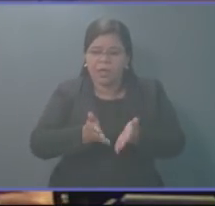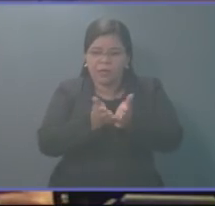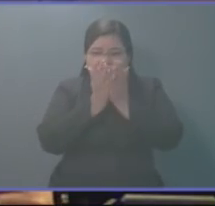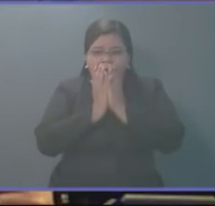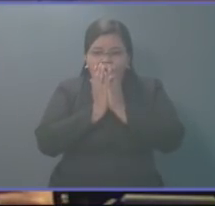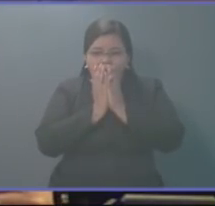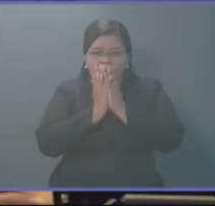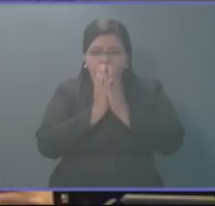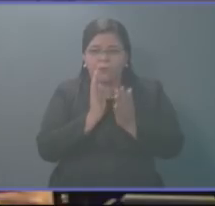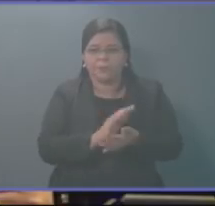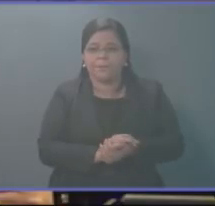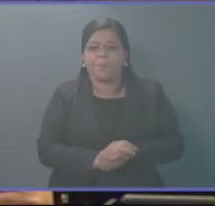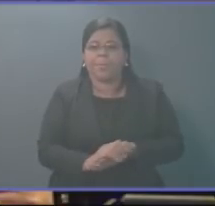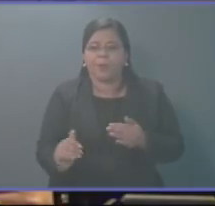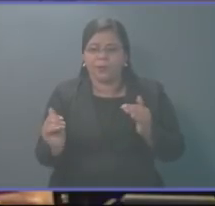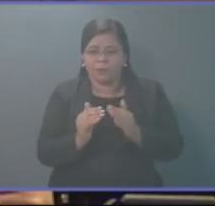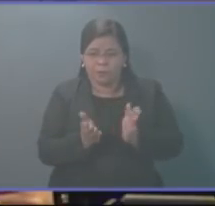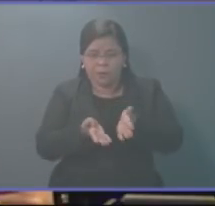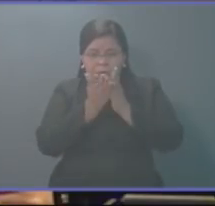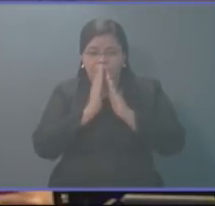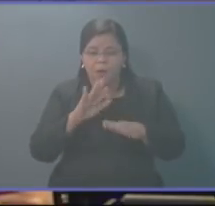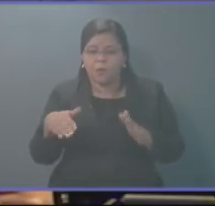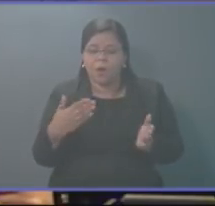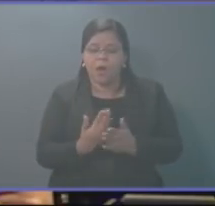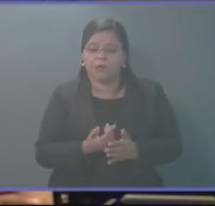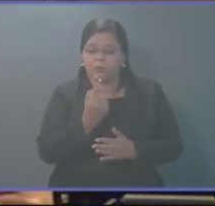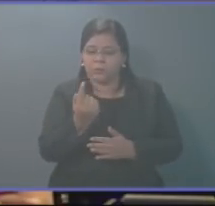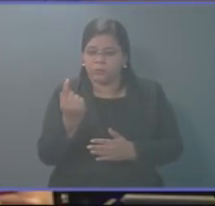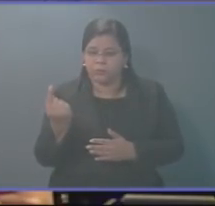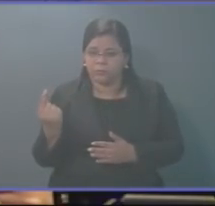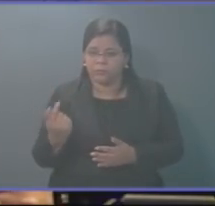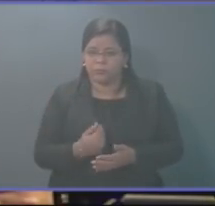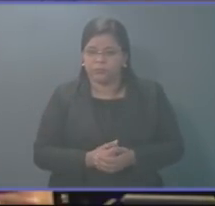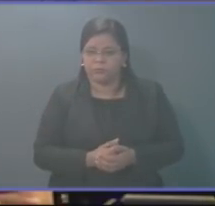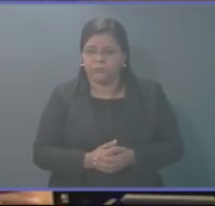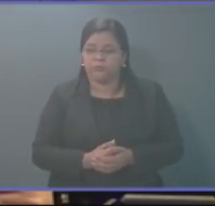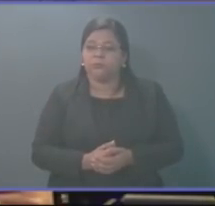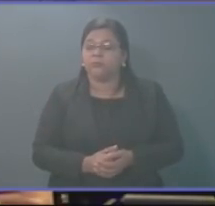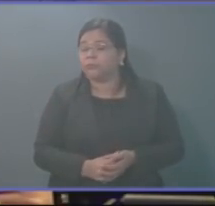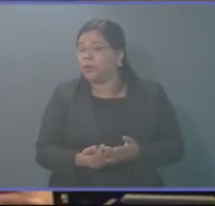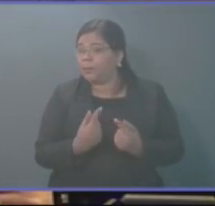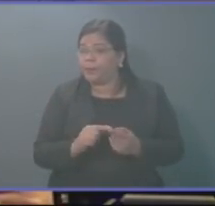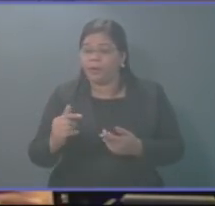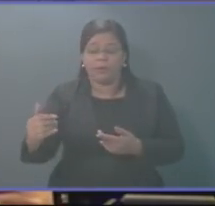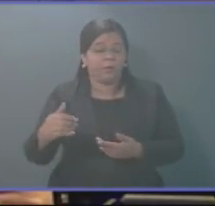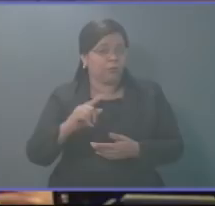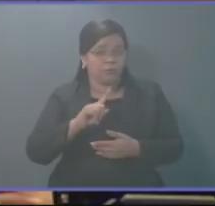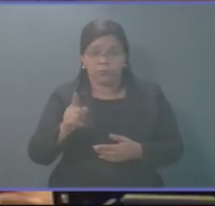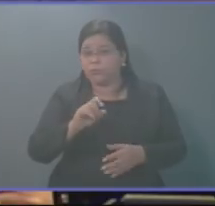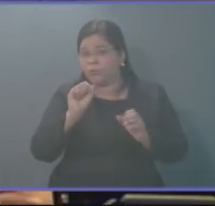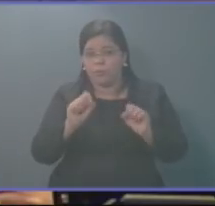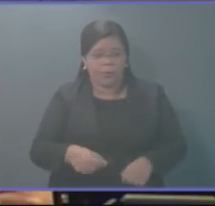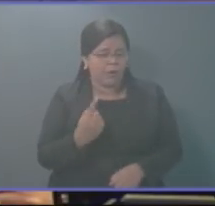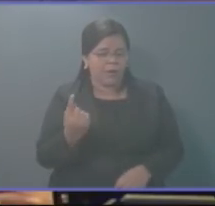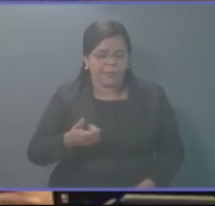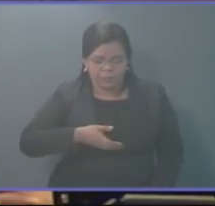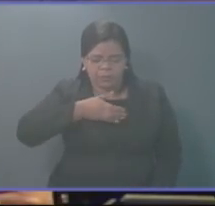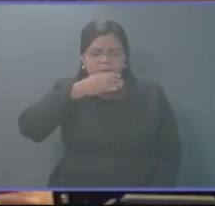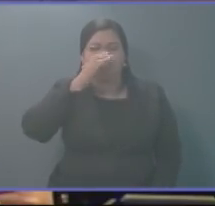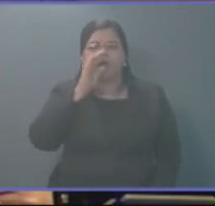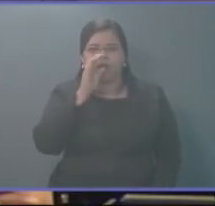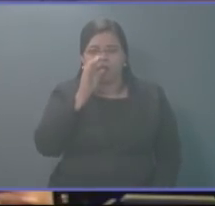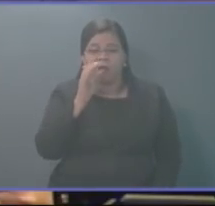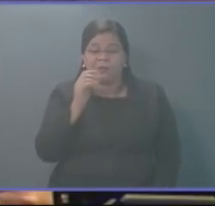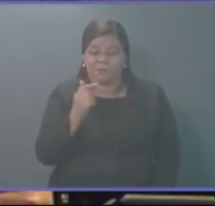es conocido como el agua que llega a los hogares. Cuando llega, no es apta para el consumo humano, pero esto